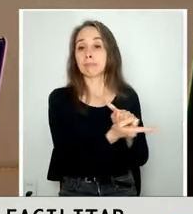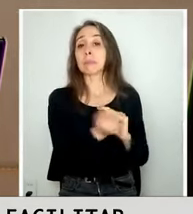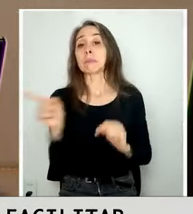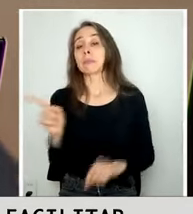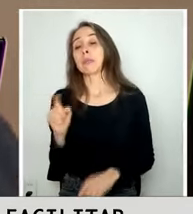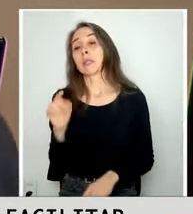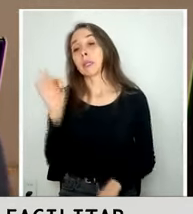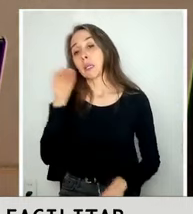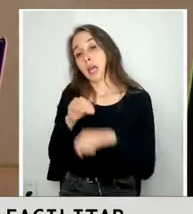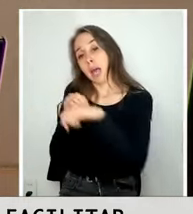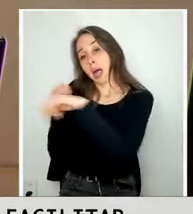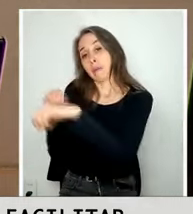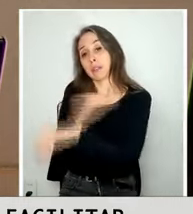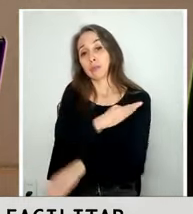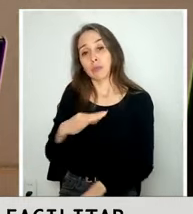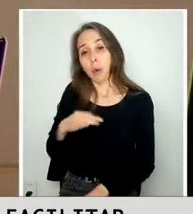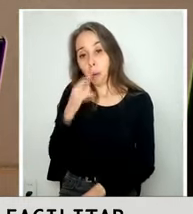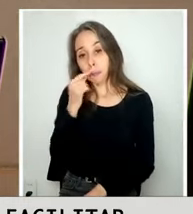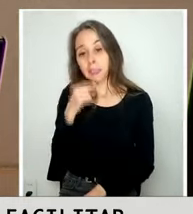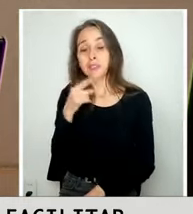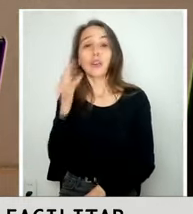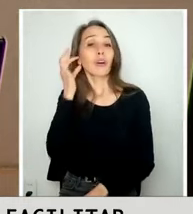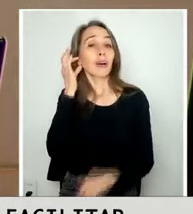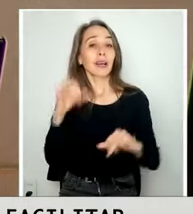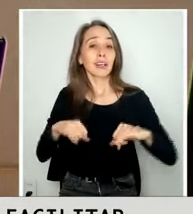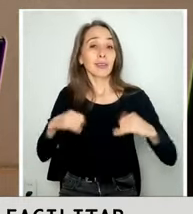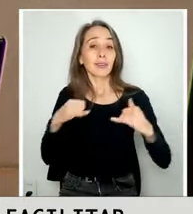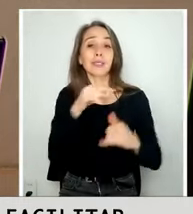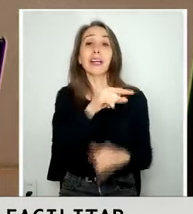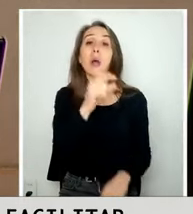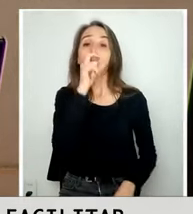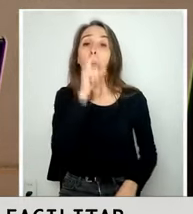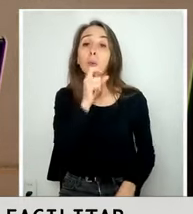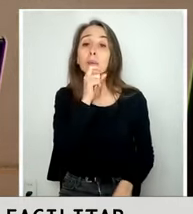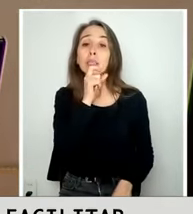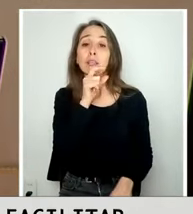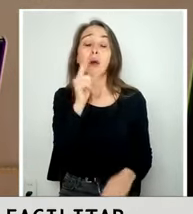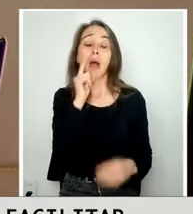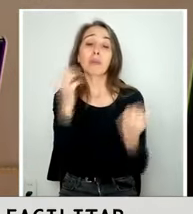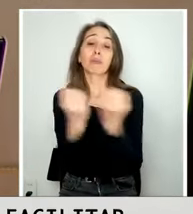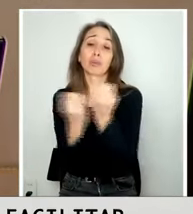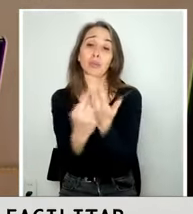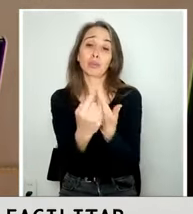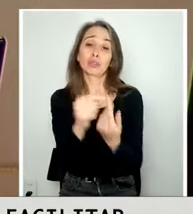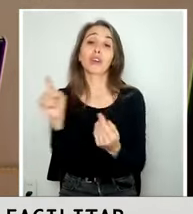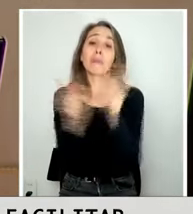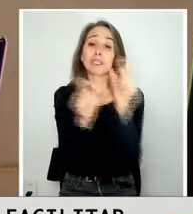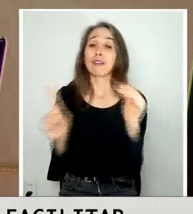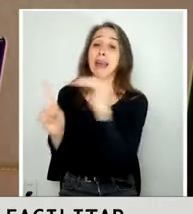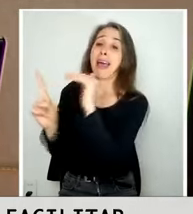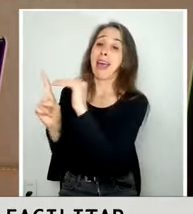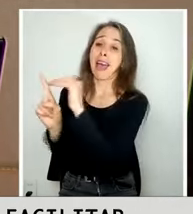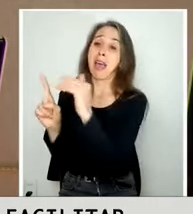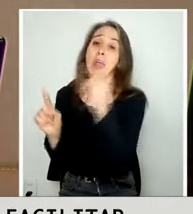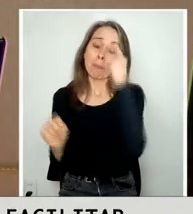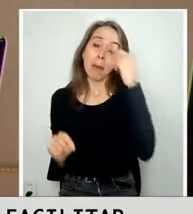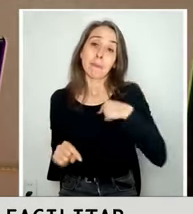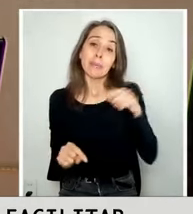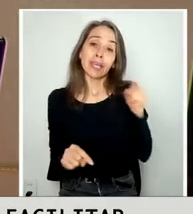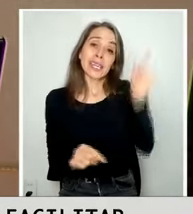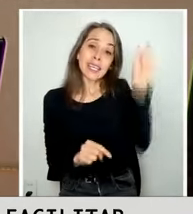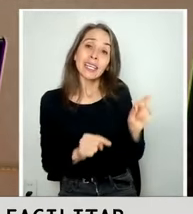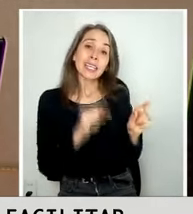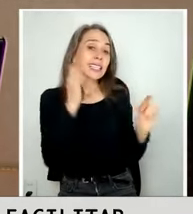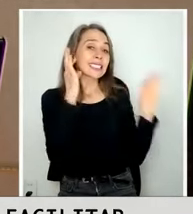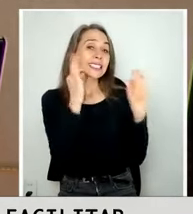se atienda este caso de la ciudad de curicó que debe ser uno más de tantos que recibe usted pero para mí es un referente en la región